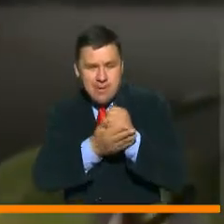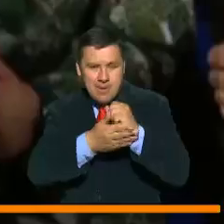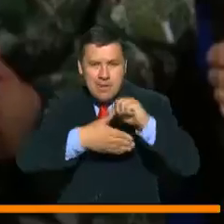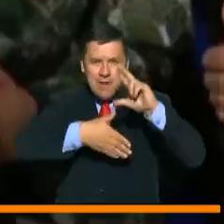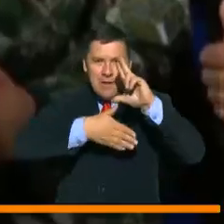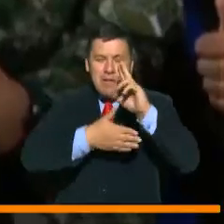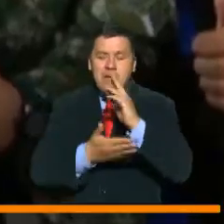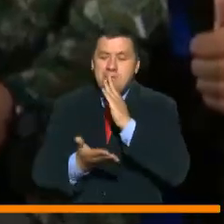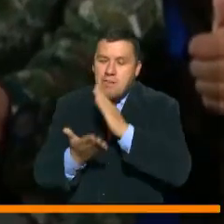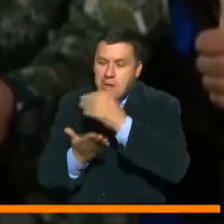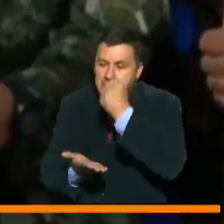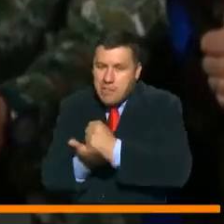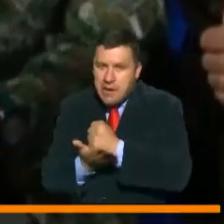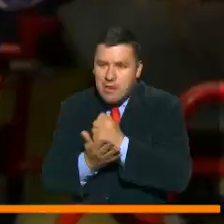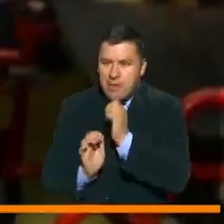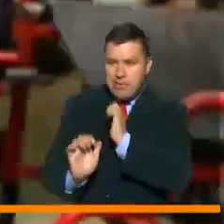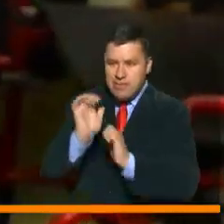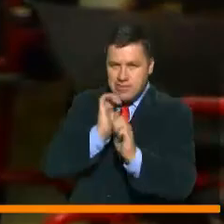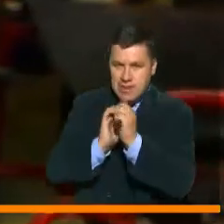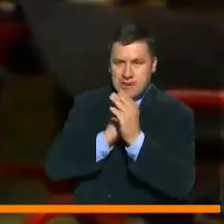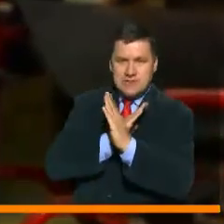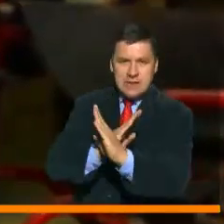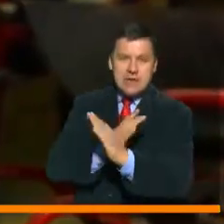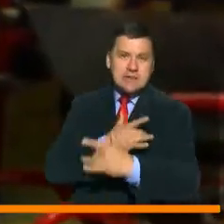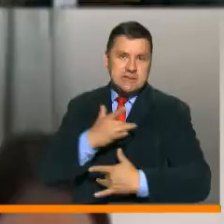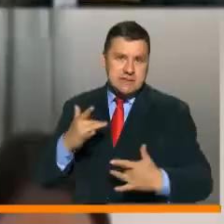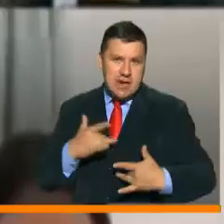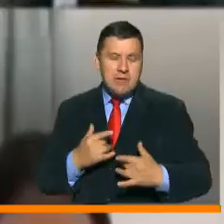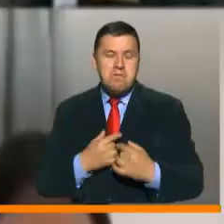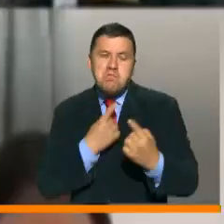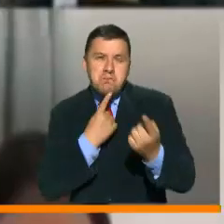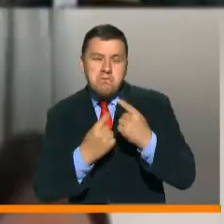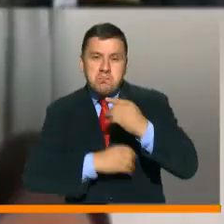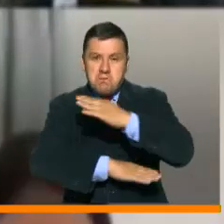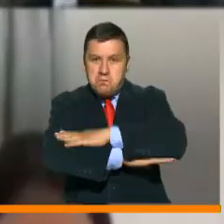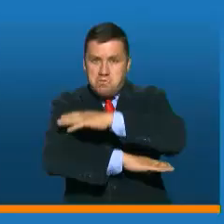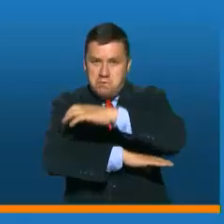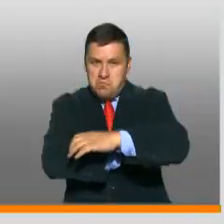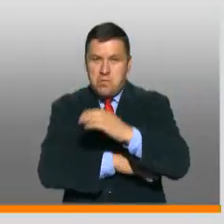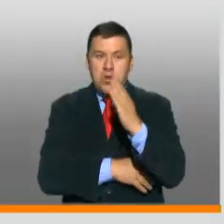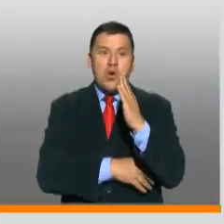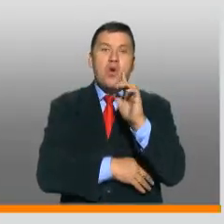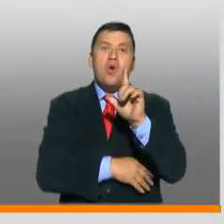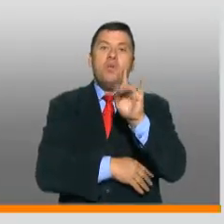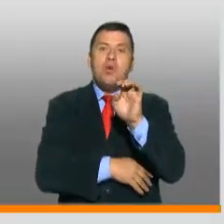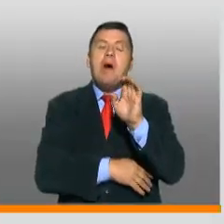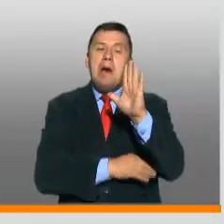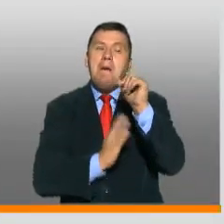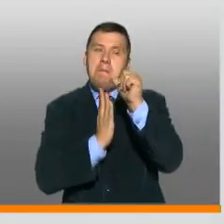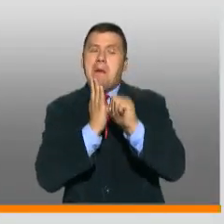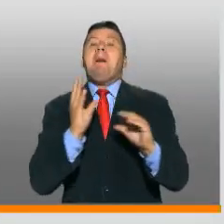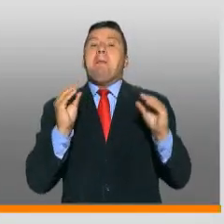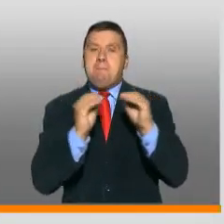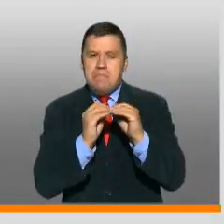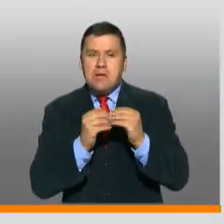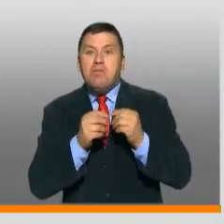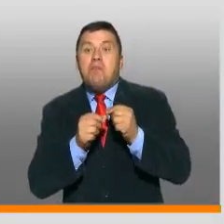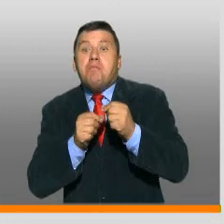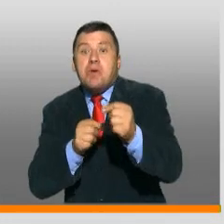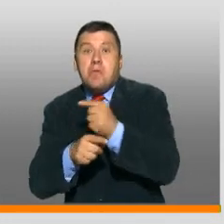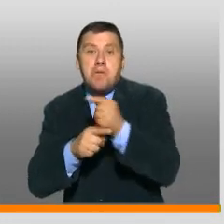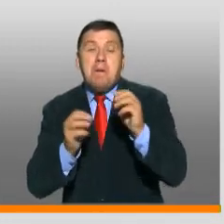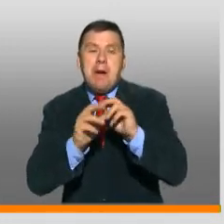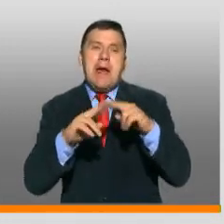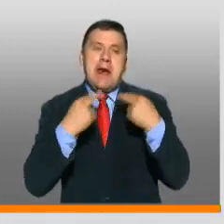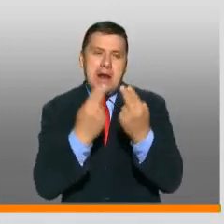de seguridad y defensa y de salud finalmente la canciller bloom indicó que se programarán reuniones técnicas entre las